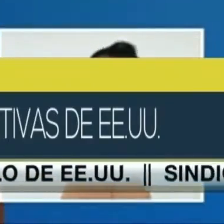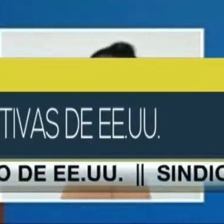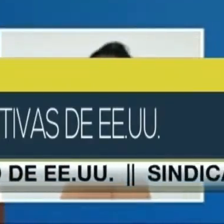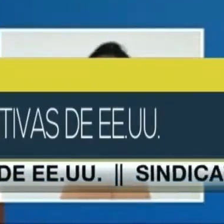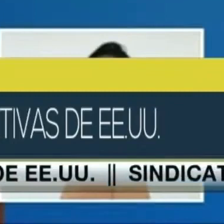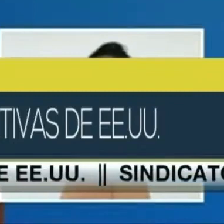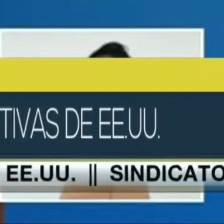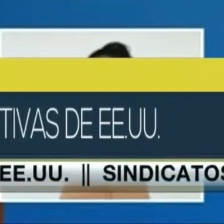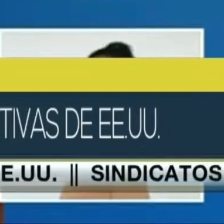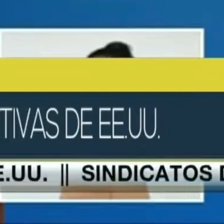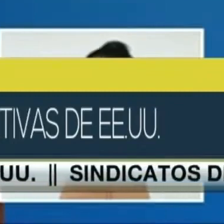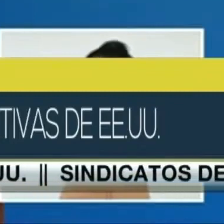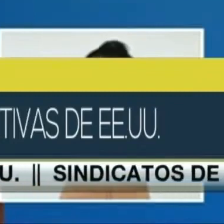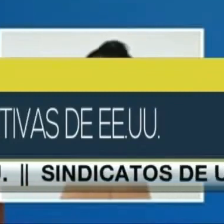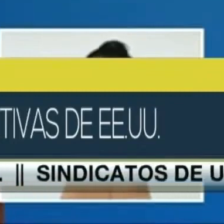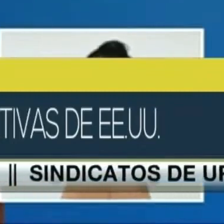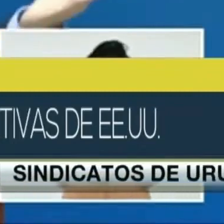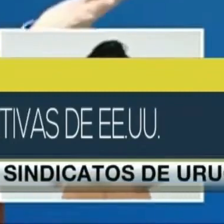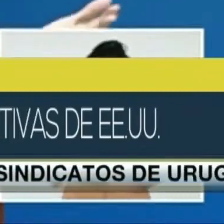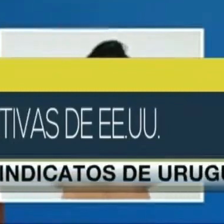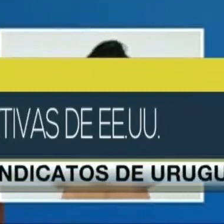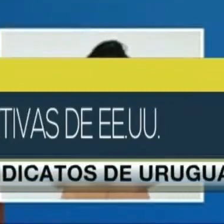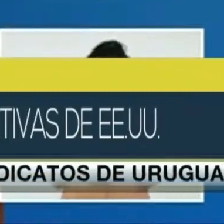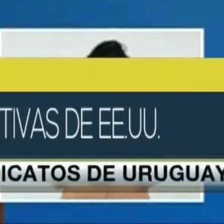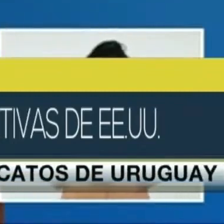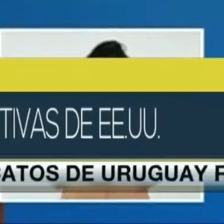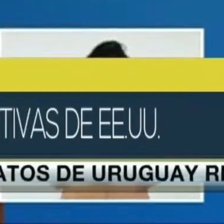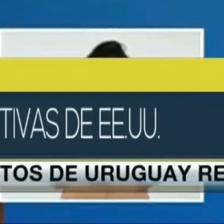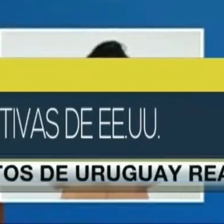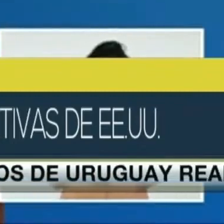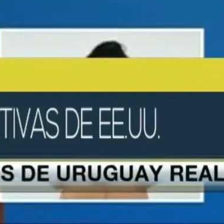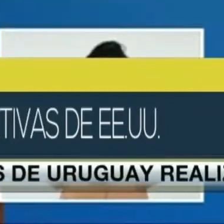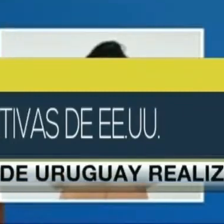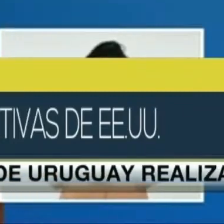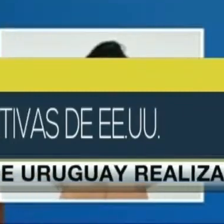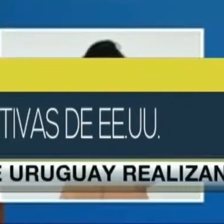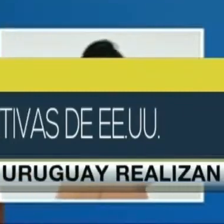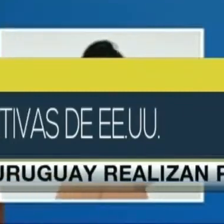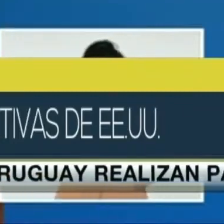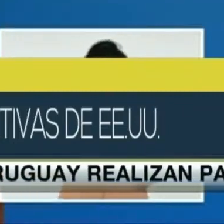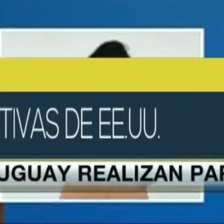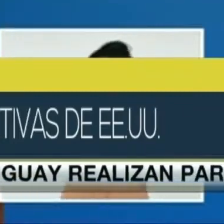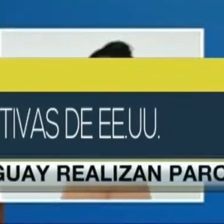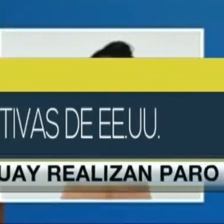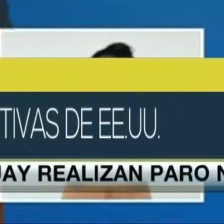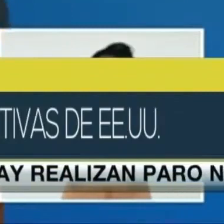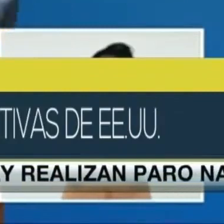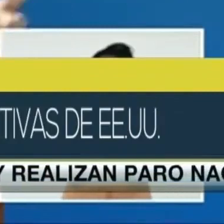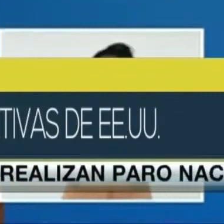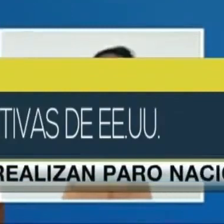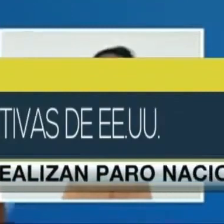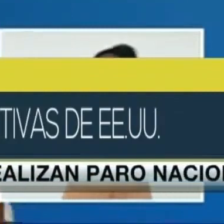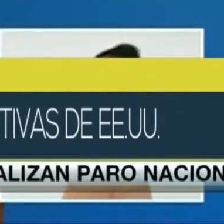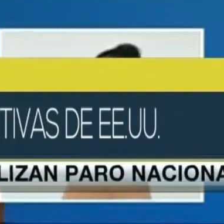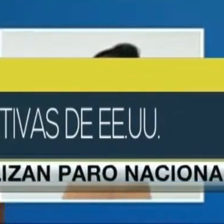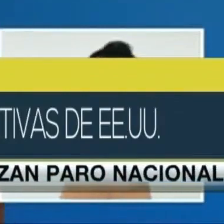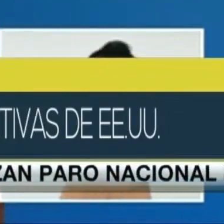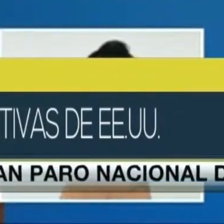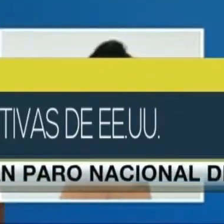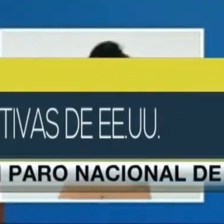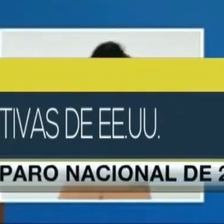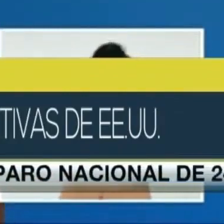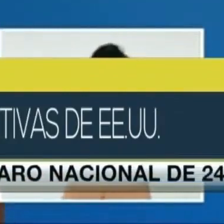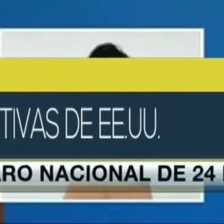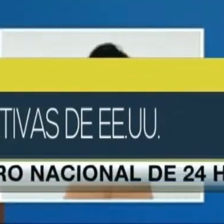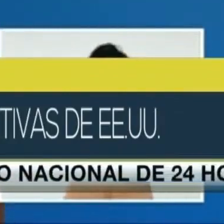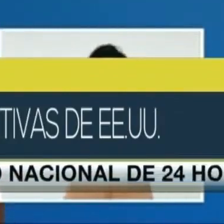dólares, que se le prohíba que presente documentación de salud de instituciones cubanas, que tenga que permanecer